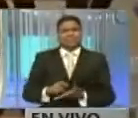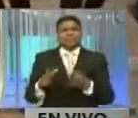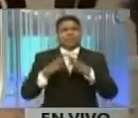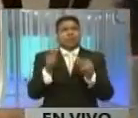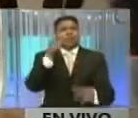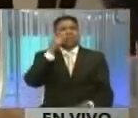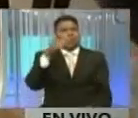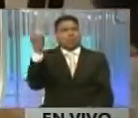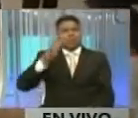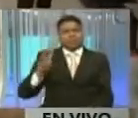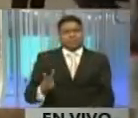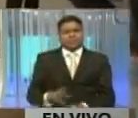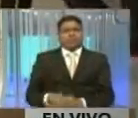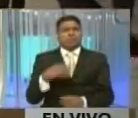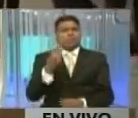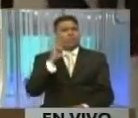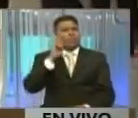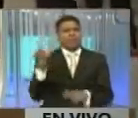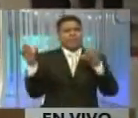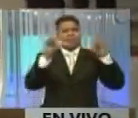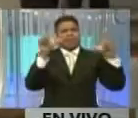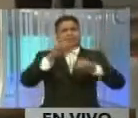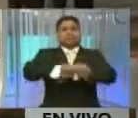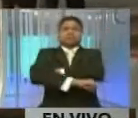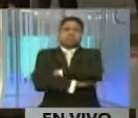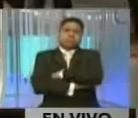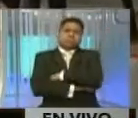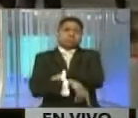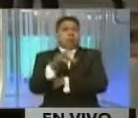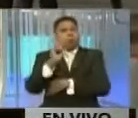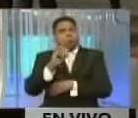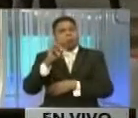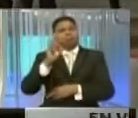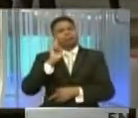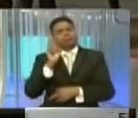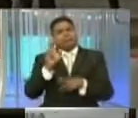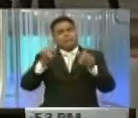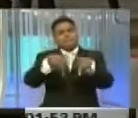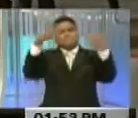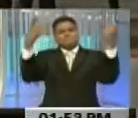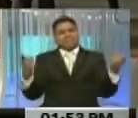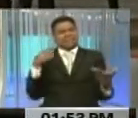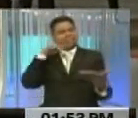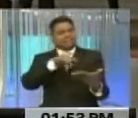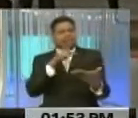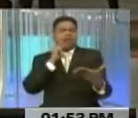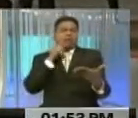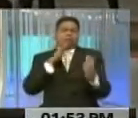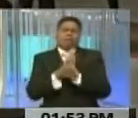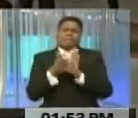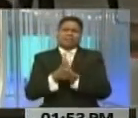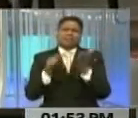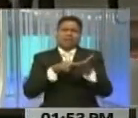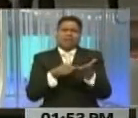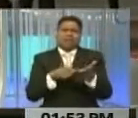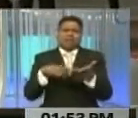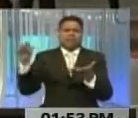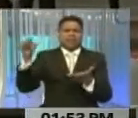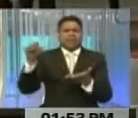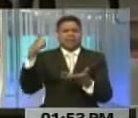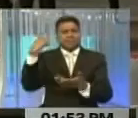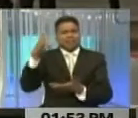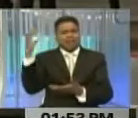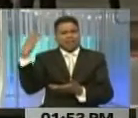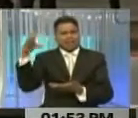cuando veían a través de la televisión o cuando veían a través de los reportajes de prensa lo que sucedía en nuestra ciudad de